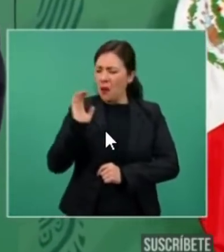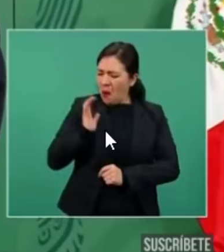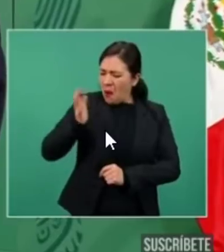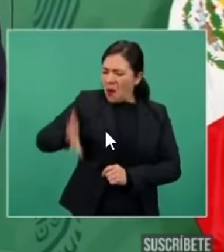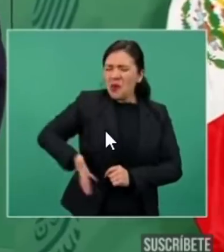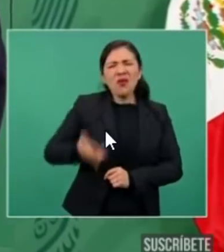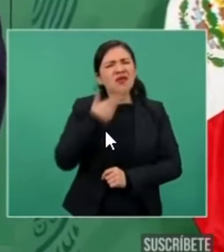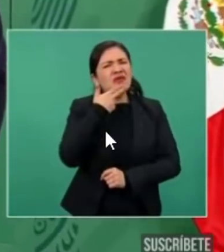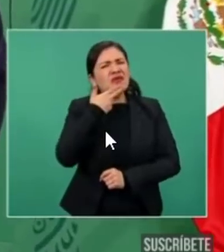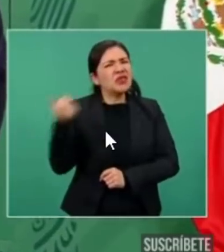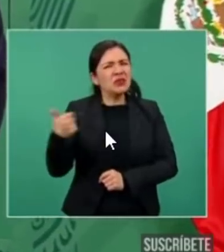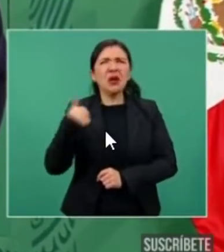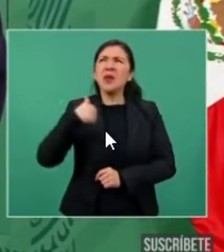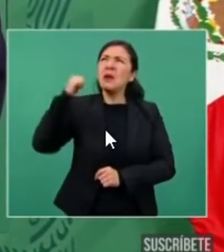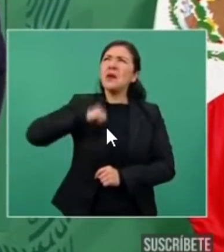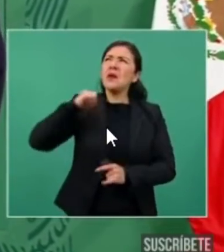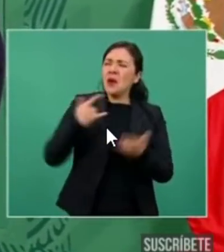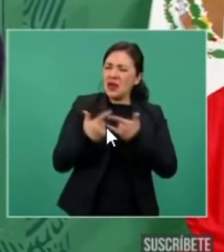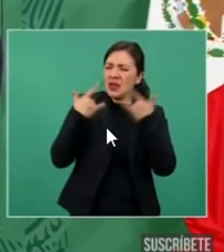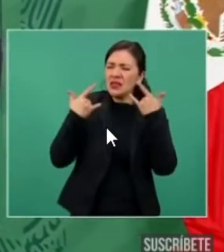nunca sabrá